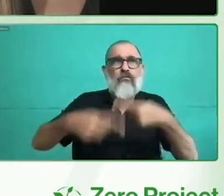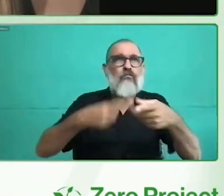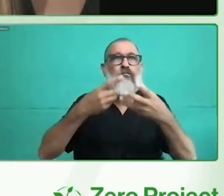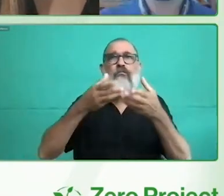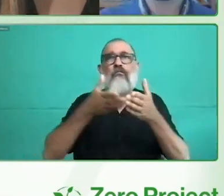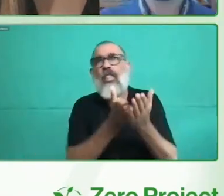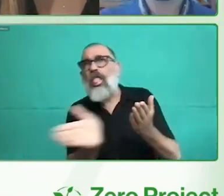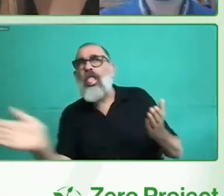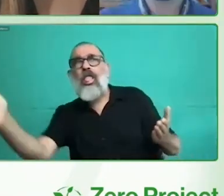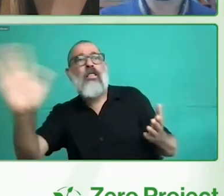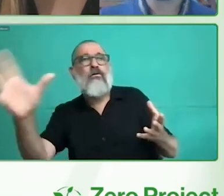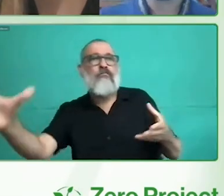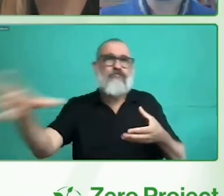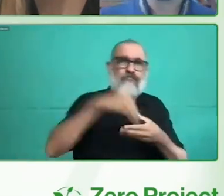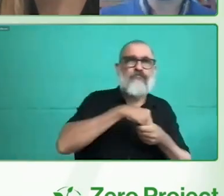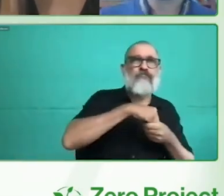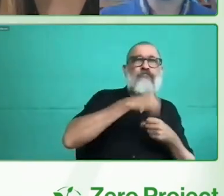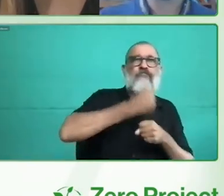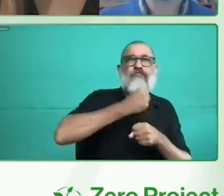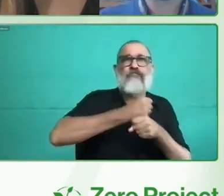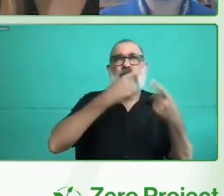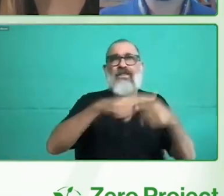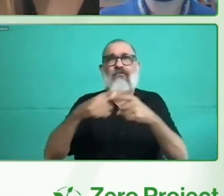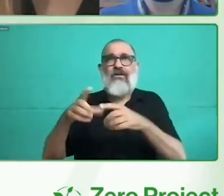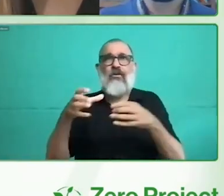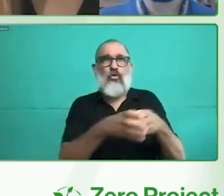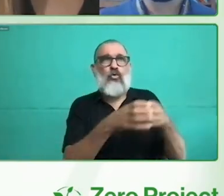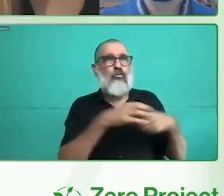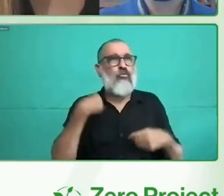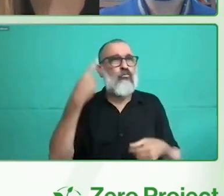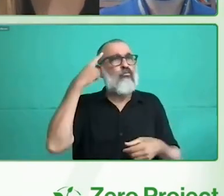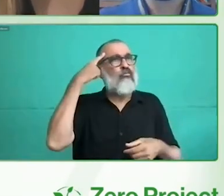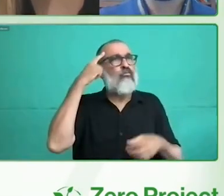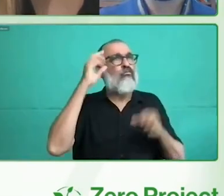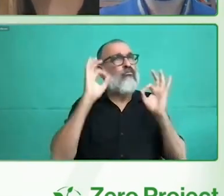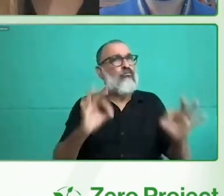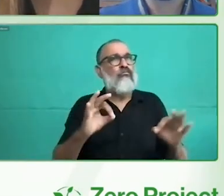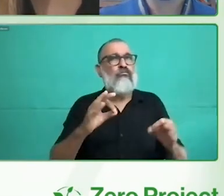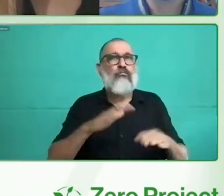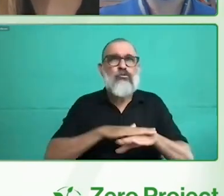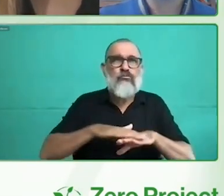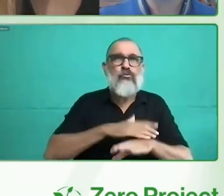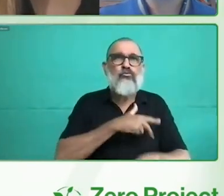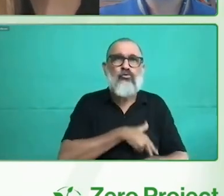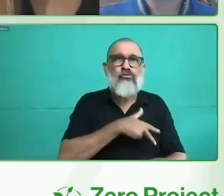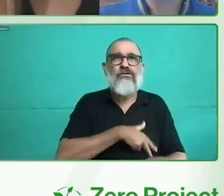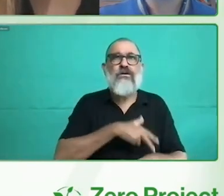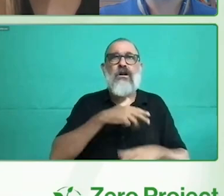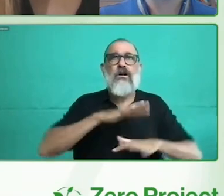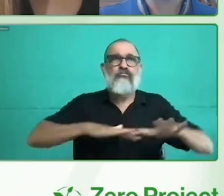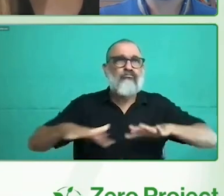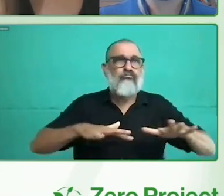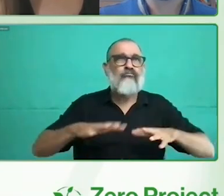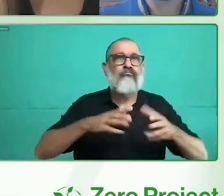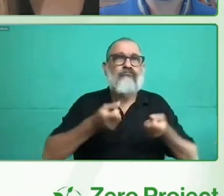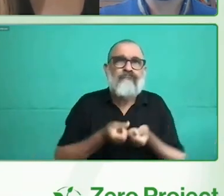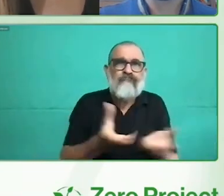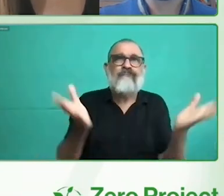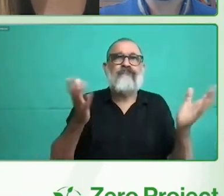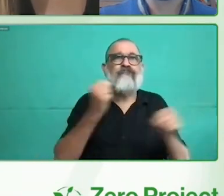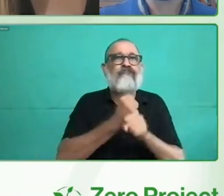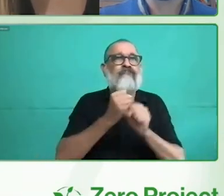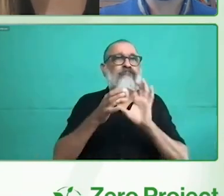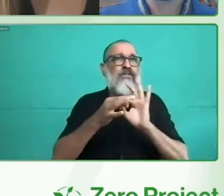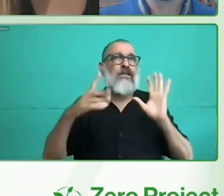Muchas gracias, Kiyomi. Ahora sí, le doy la palabra a Ana Veneroso, que está a mi izquierda, para contarnos sobre